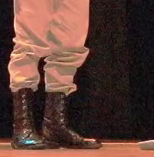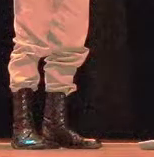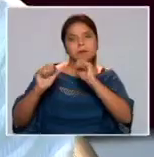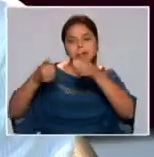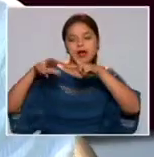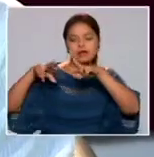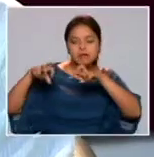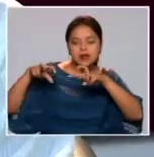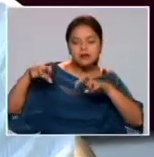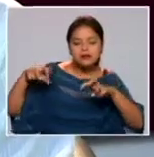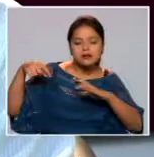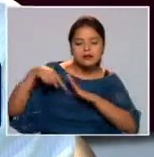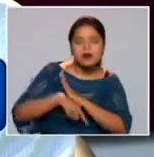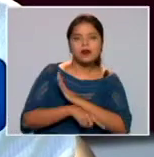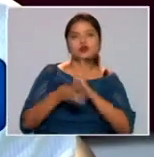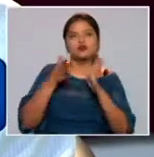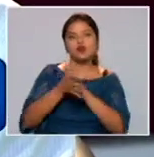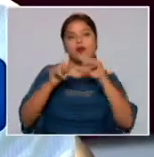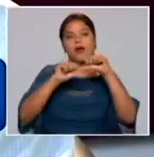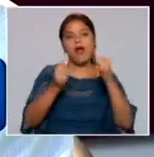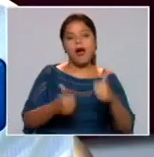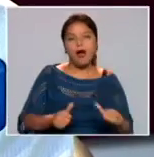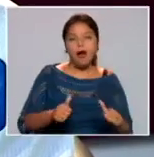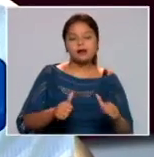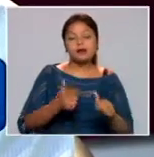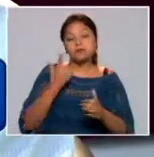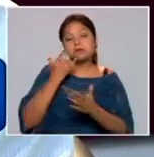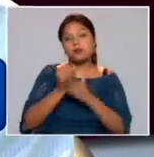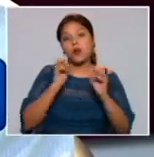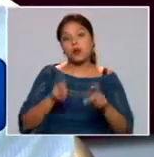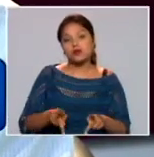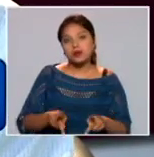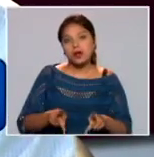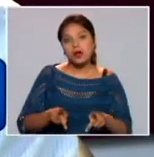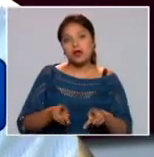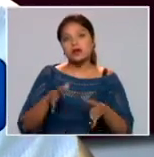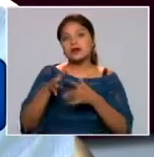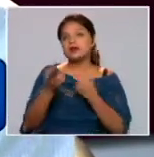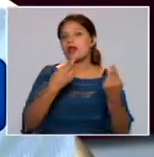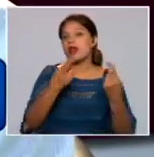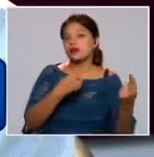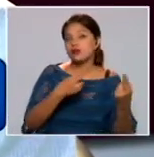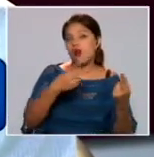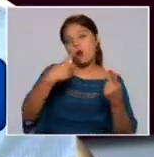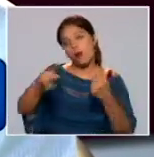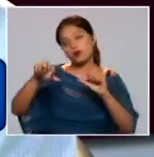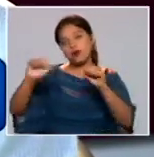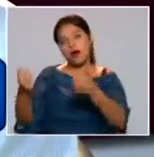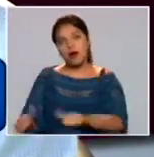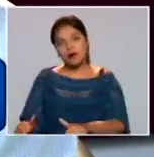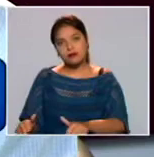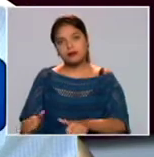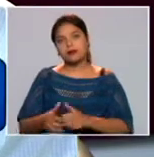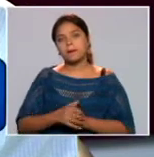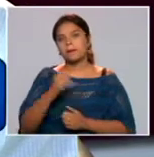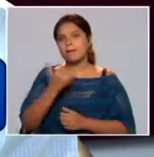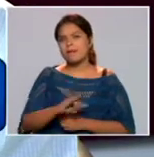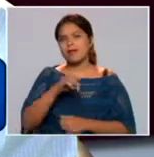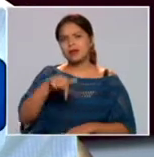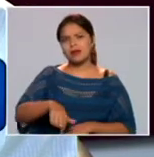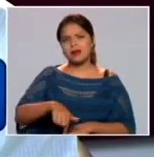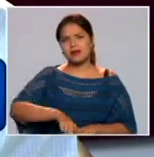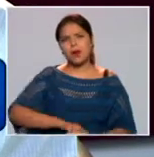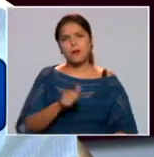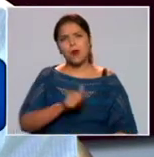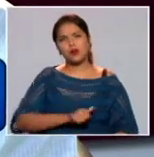sobre las artes escénicas y las posibilidades que tenía en su relación con las otras artes había en Bogotá